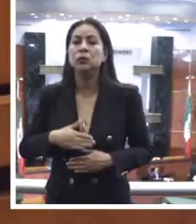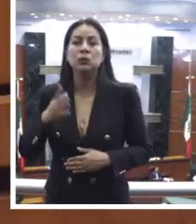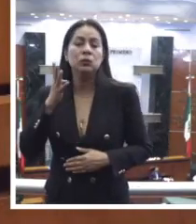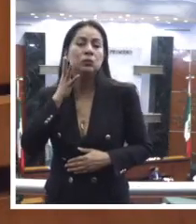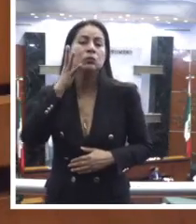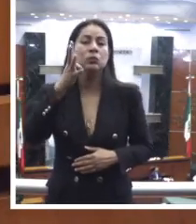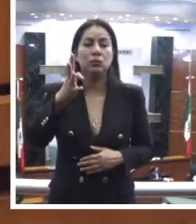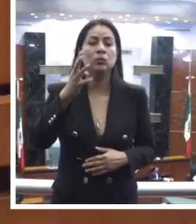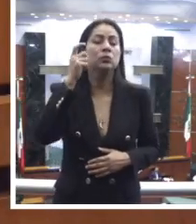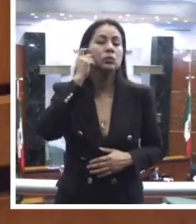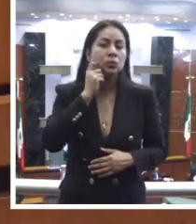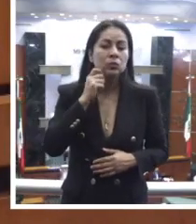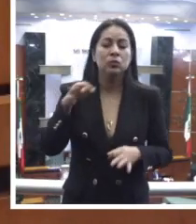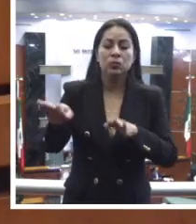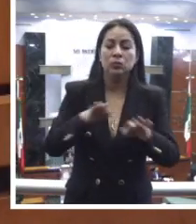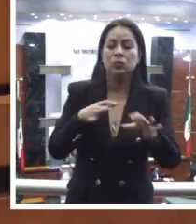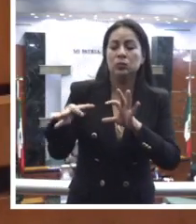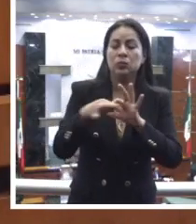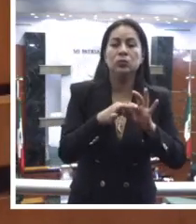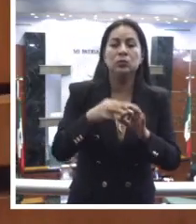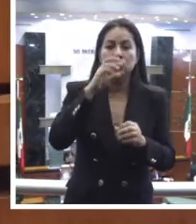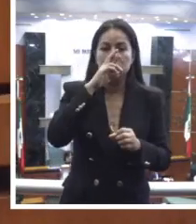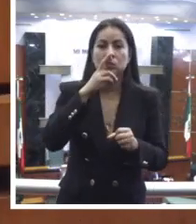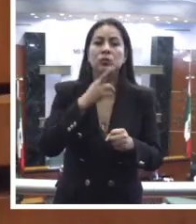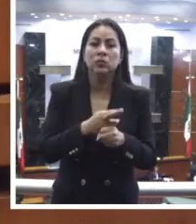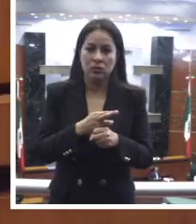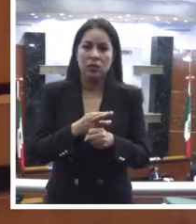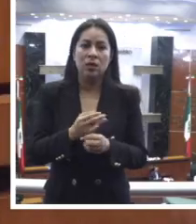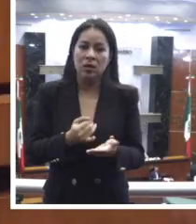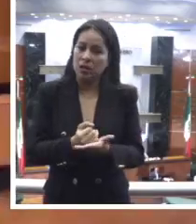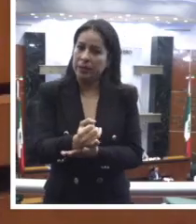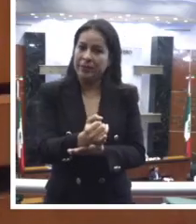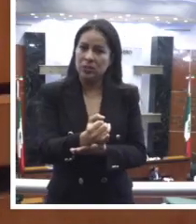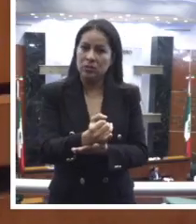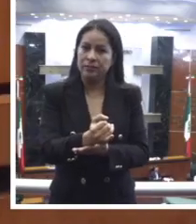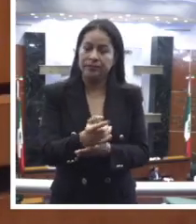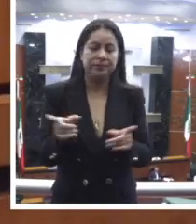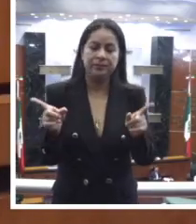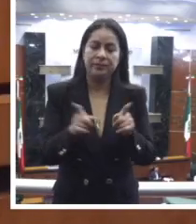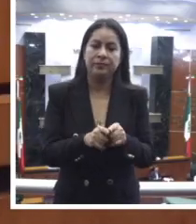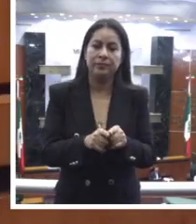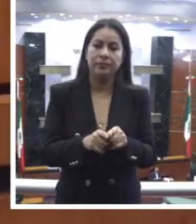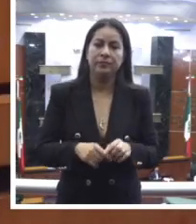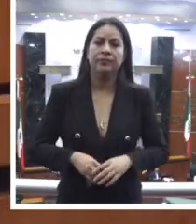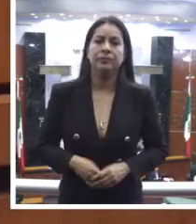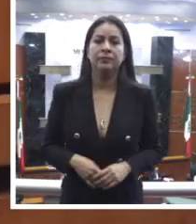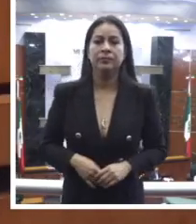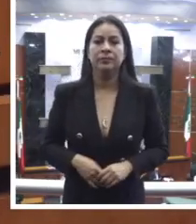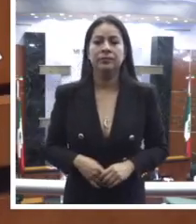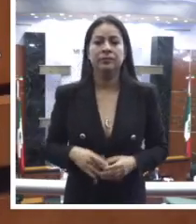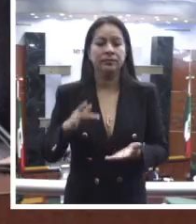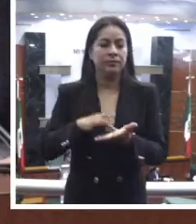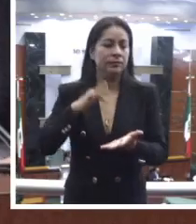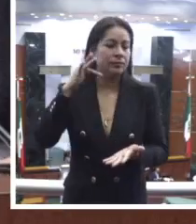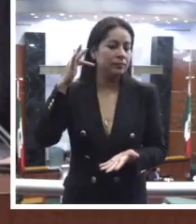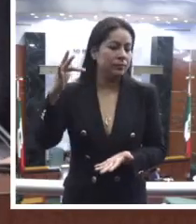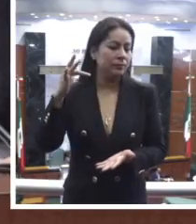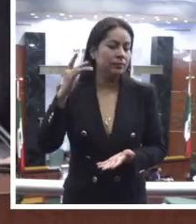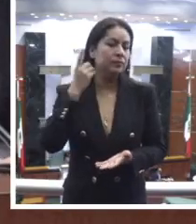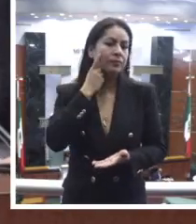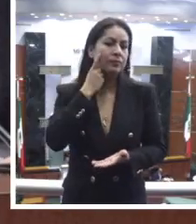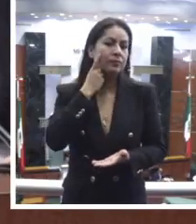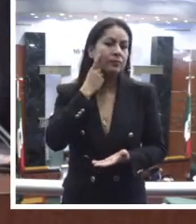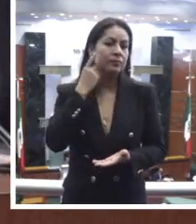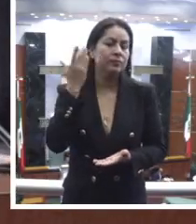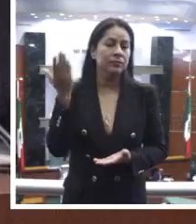próspero, trabajemos juntos con responsabilidad y determinación. Es cuanto. Gracias,